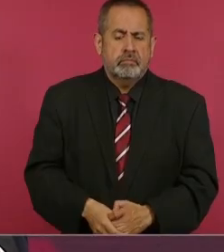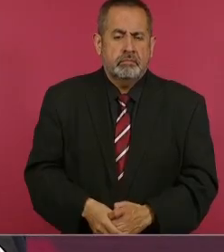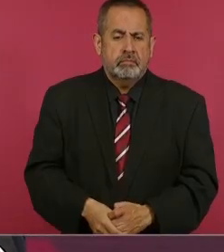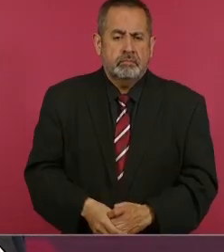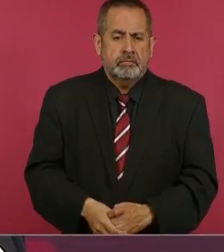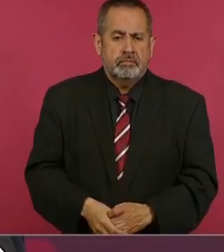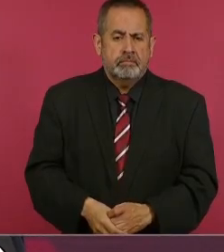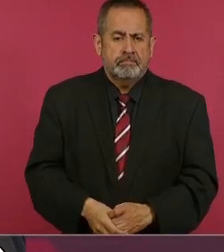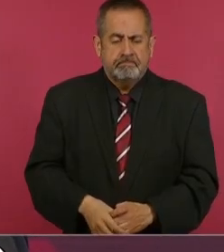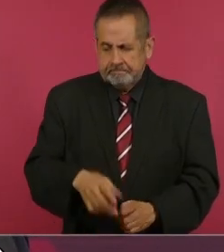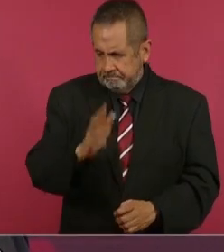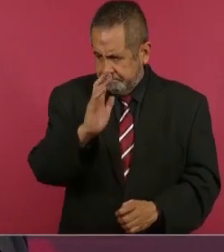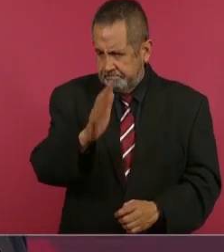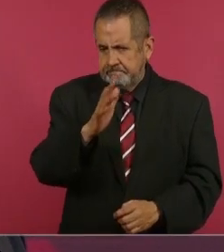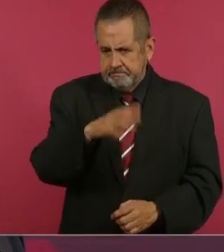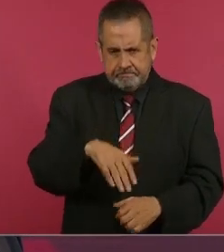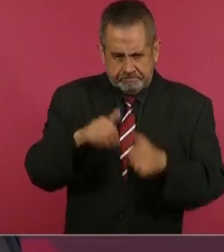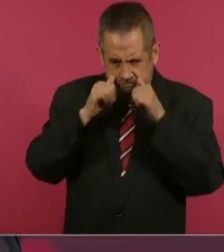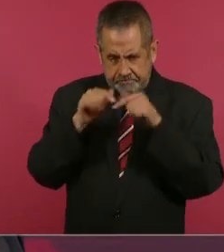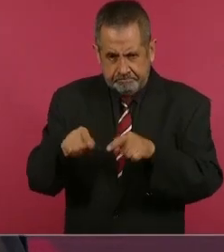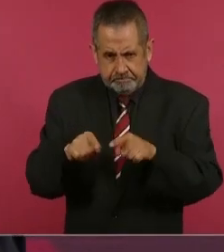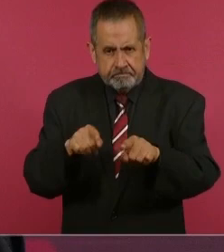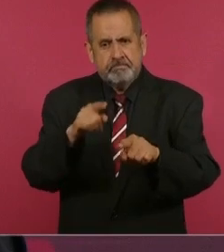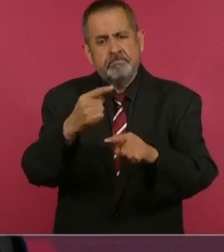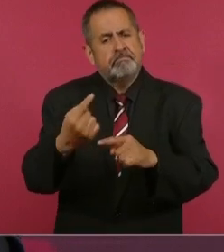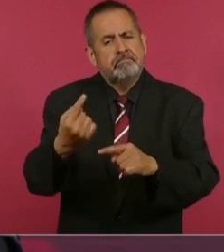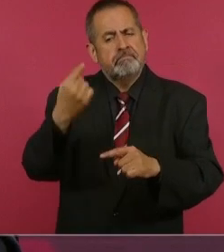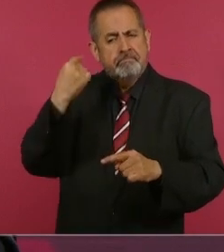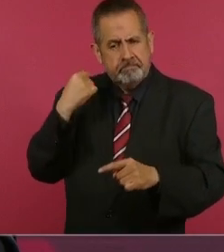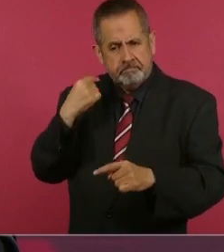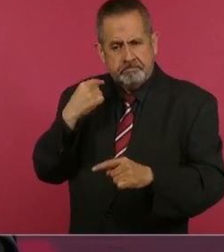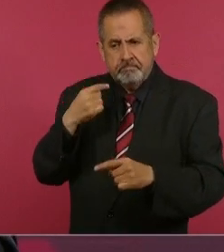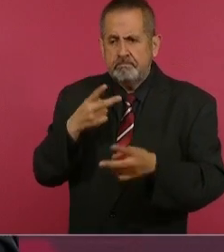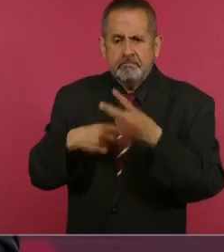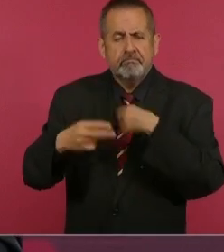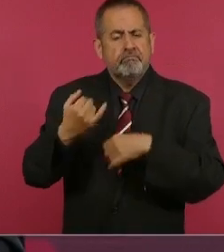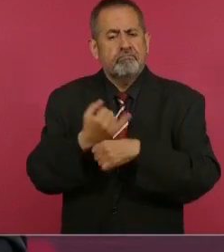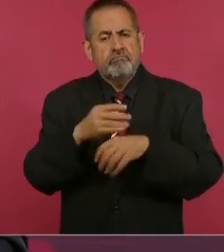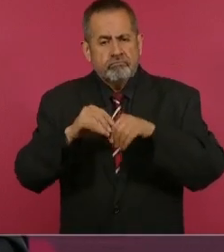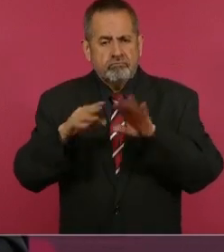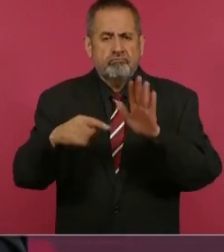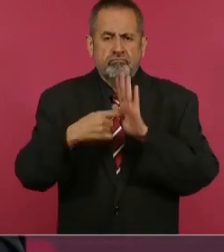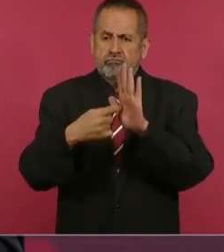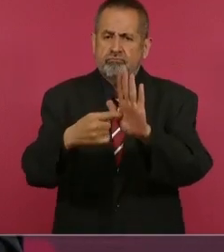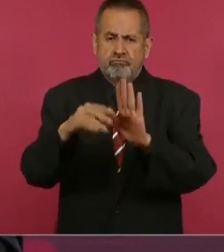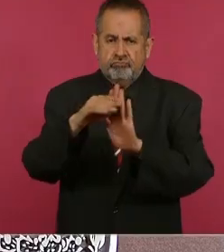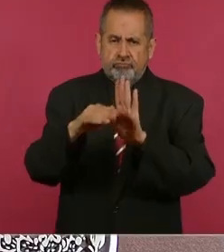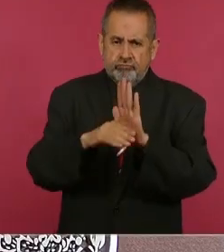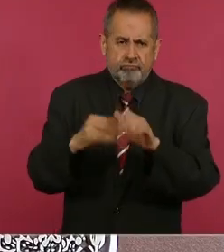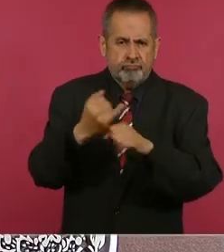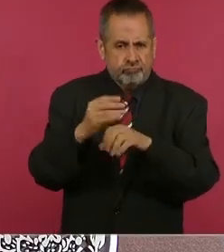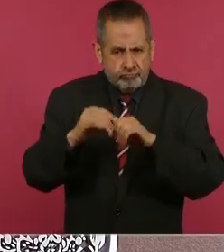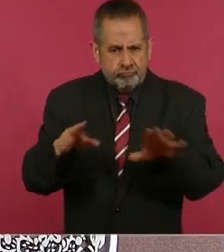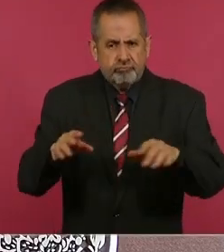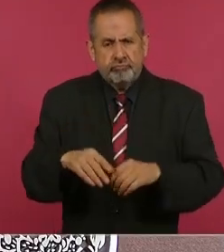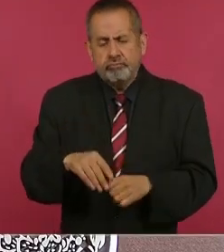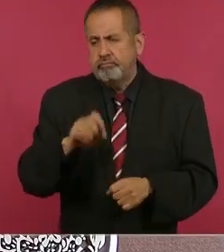en eso. La vez pasada no solo se dio a conocer el informe,